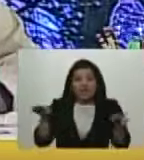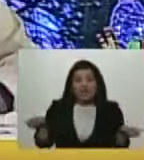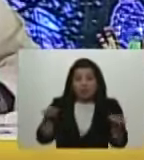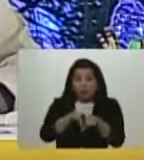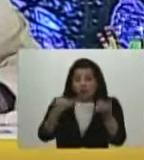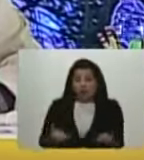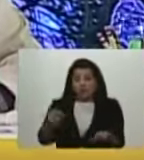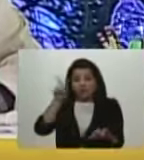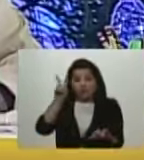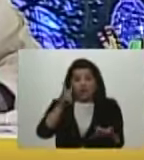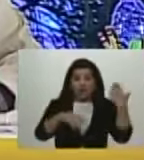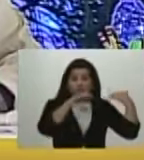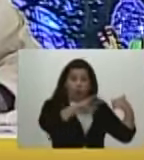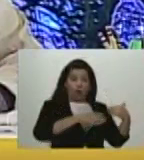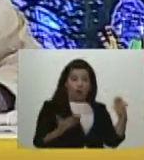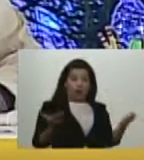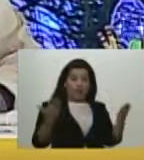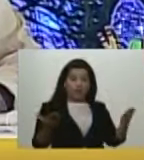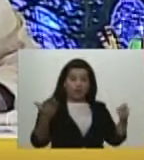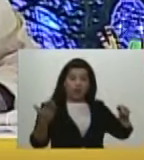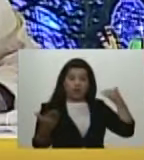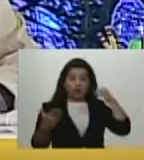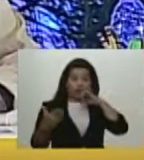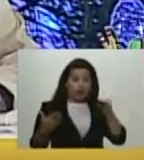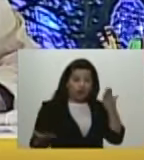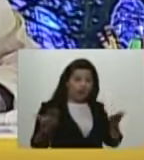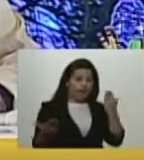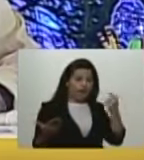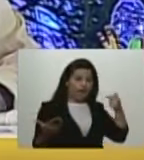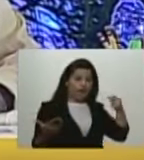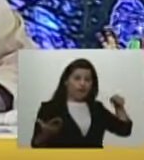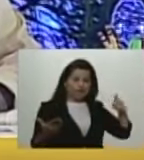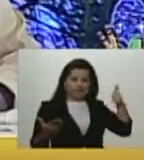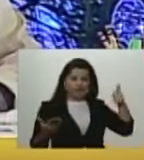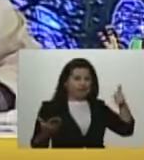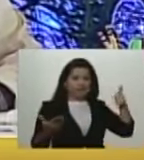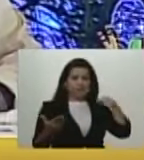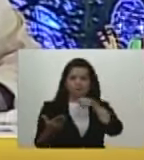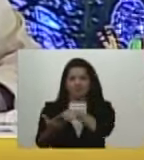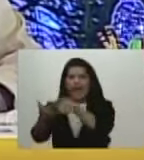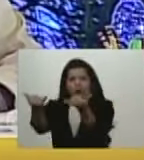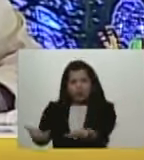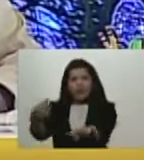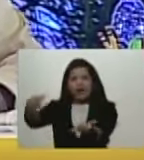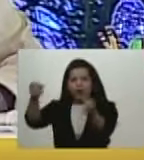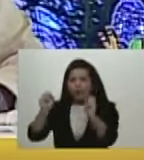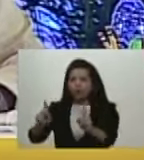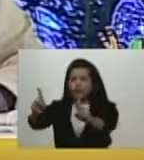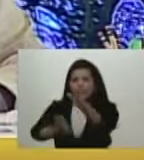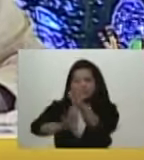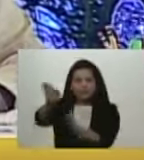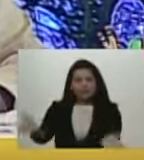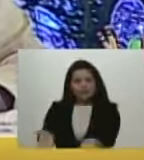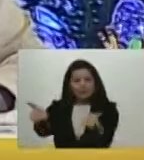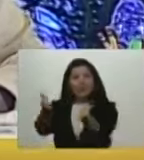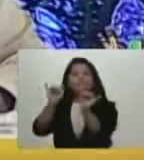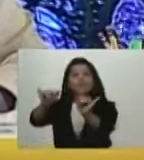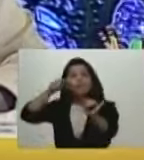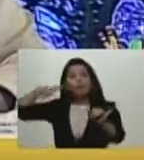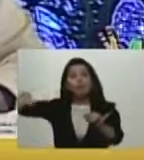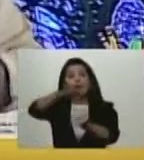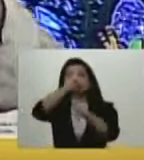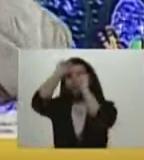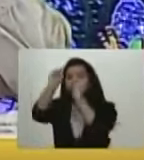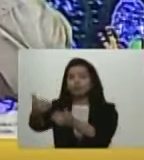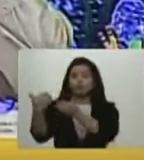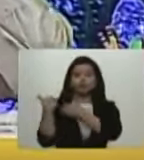económico. ¿En manos de quién? De los trabajadores, del pueblo, de las trabajadoras.